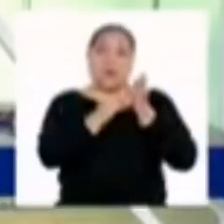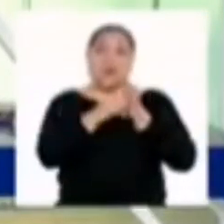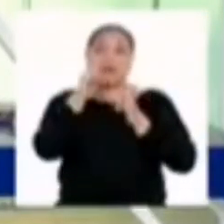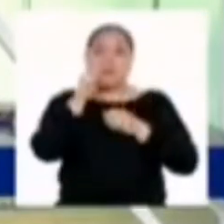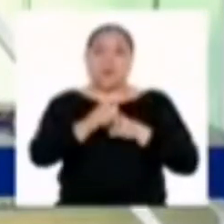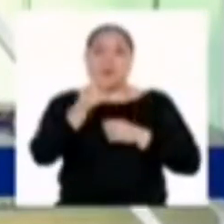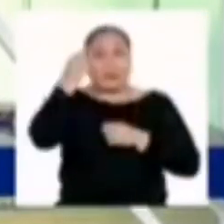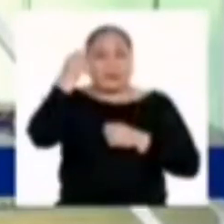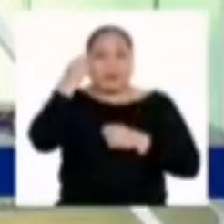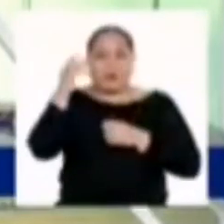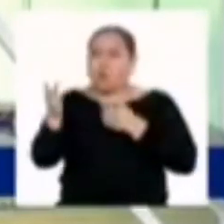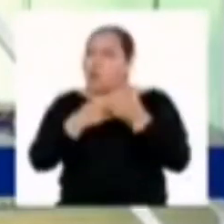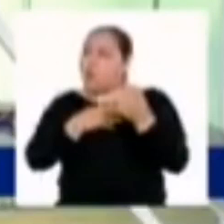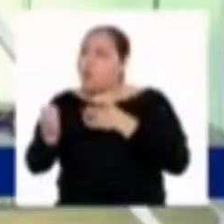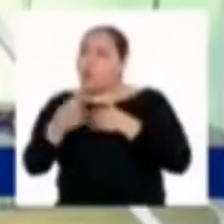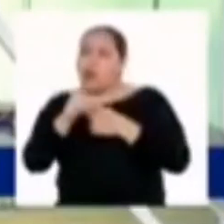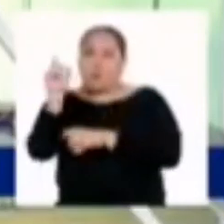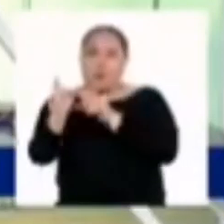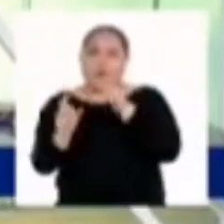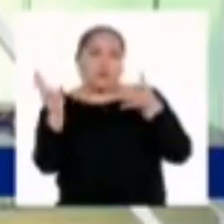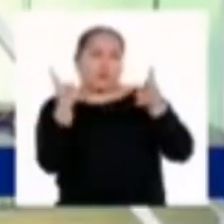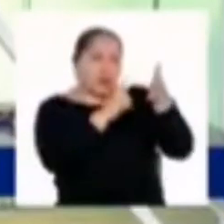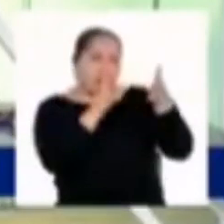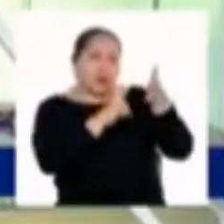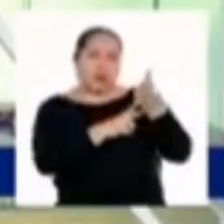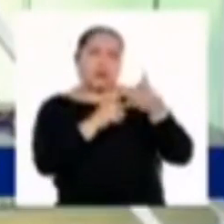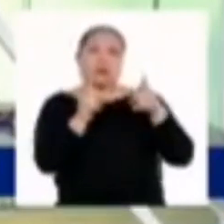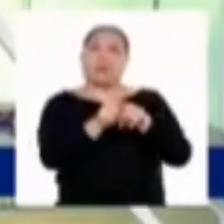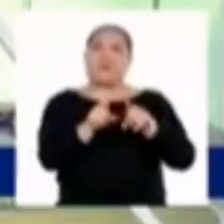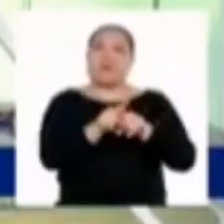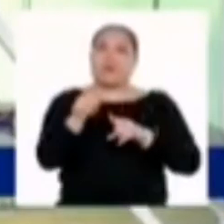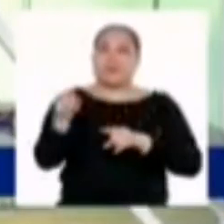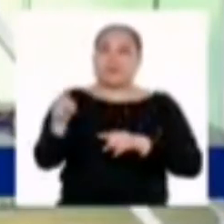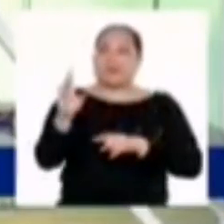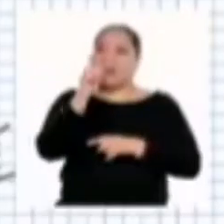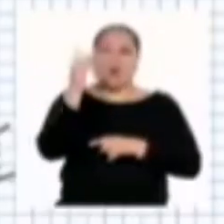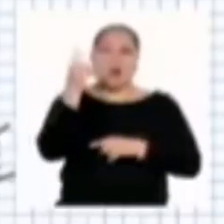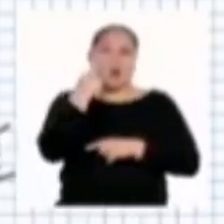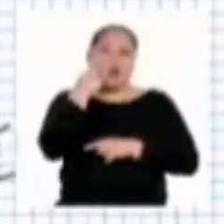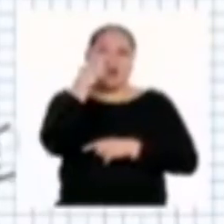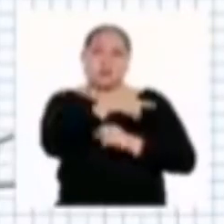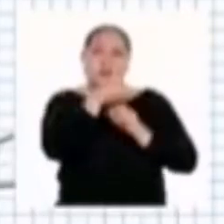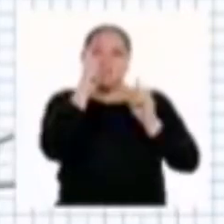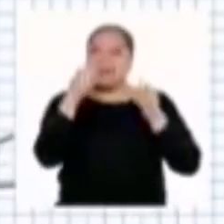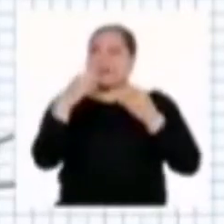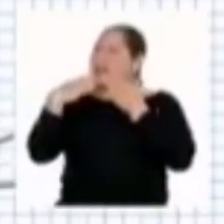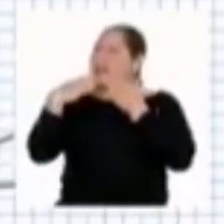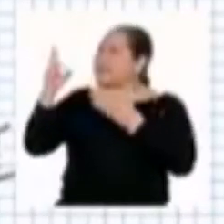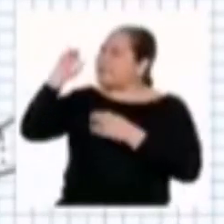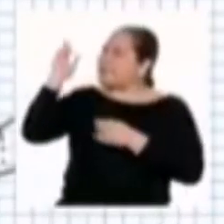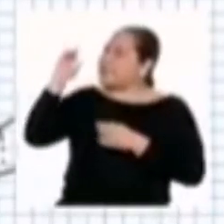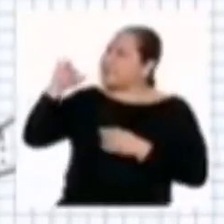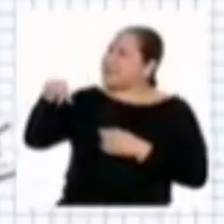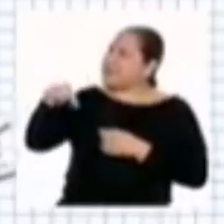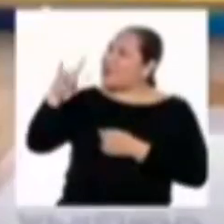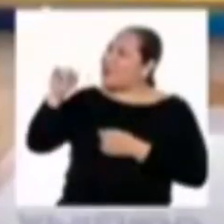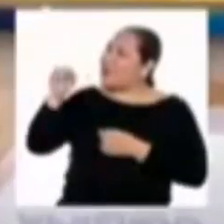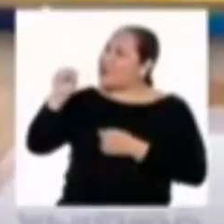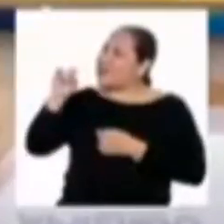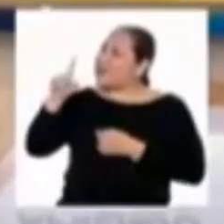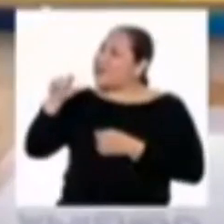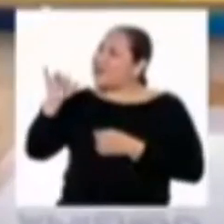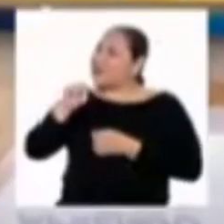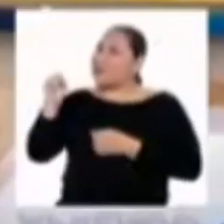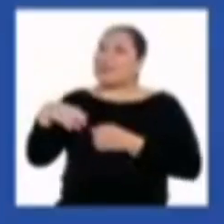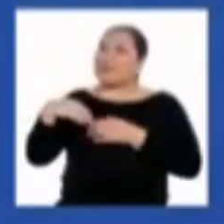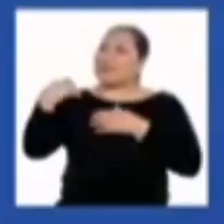explícitos, pensando en que cualquier lector deba entendernos, incluido el que tenga menos información del tema. Muchas gracias, profesora Yulisa.